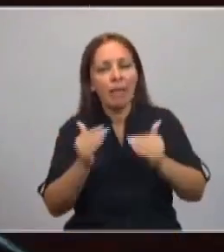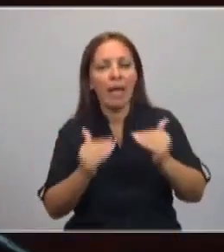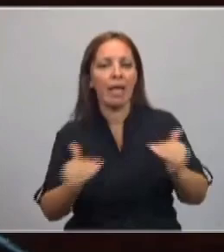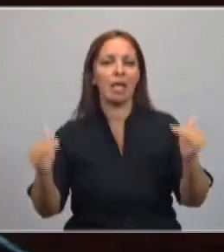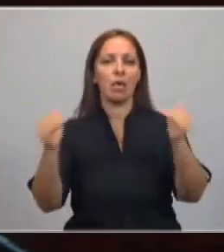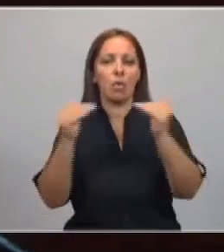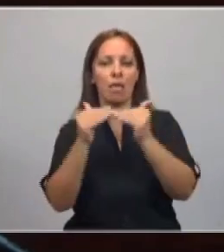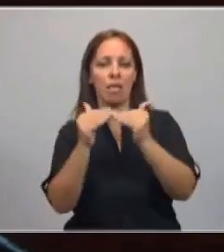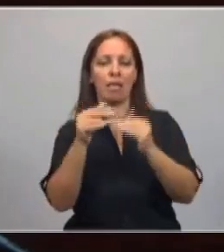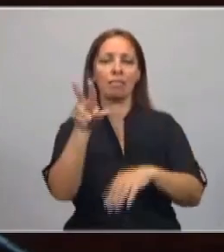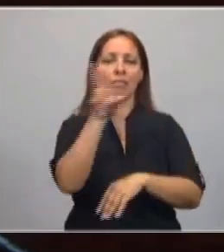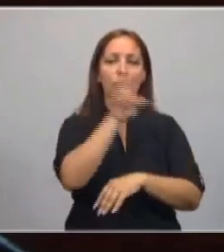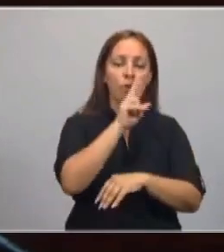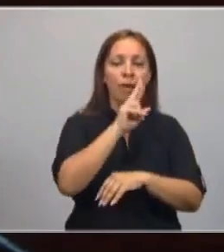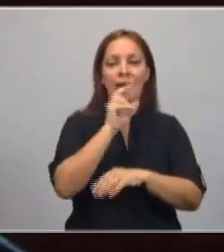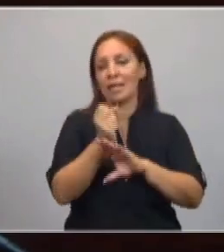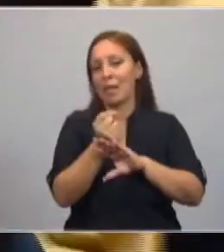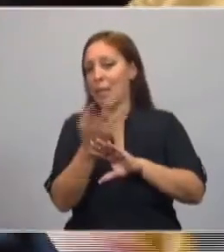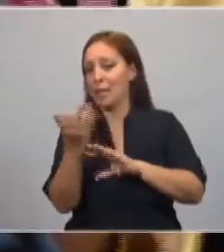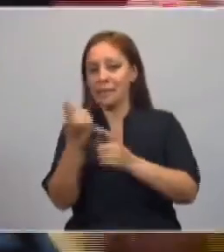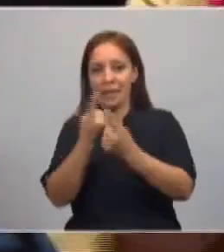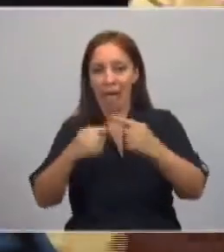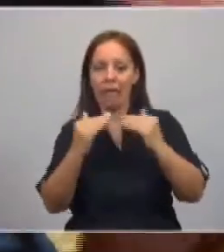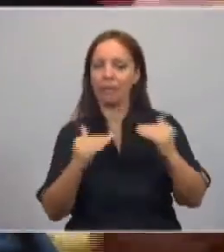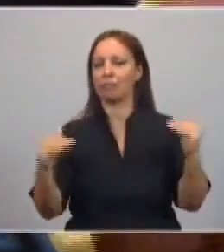de mujeres y diversidades.